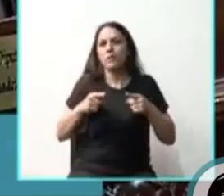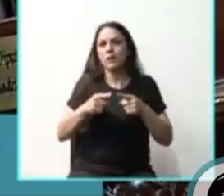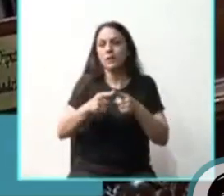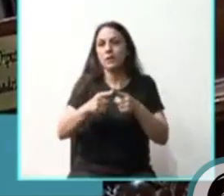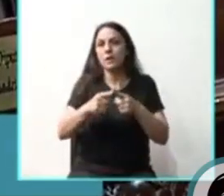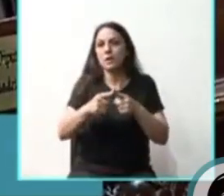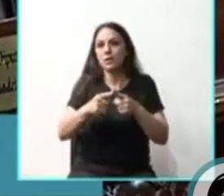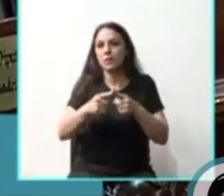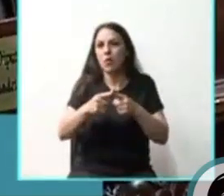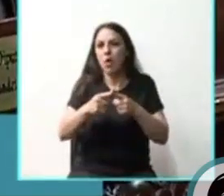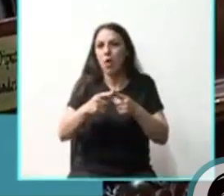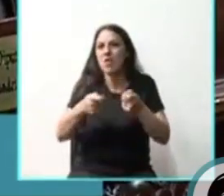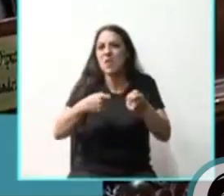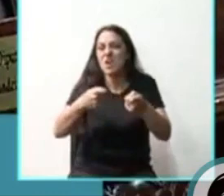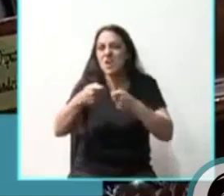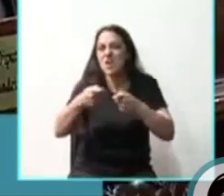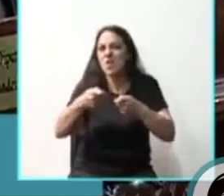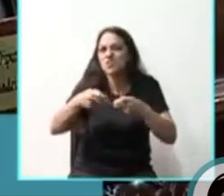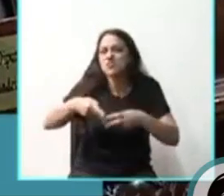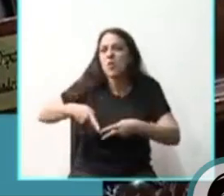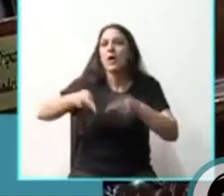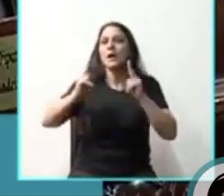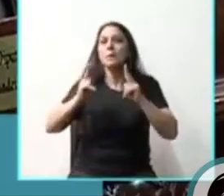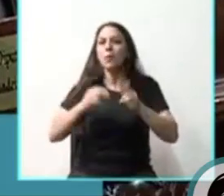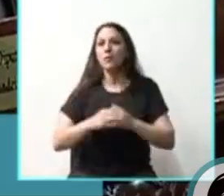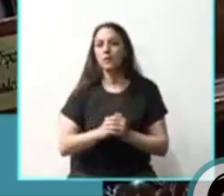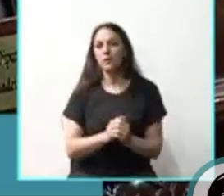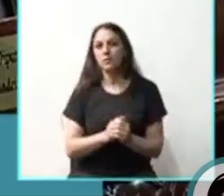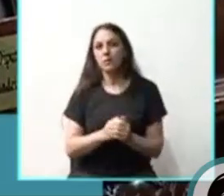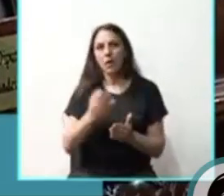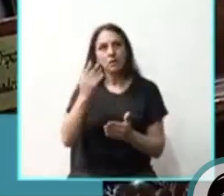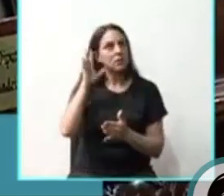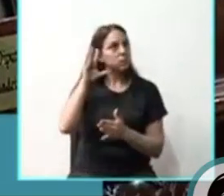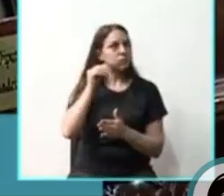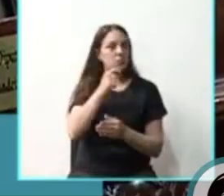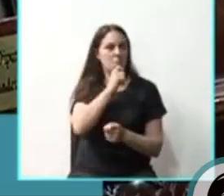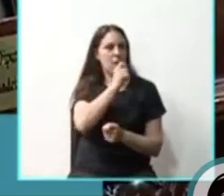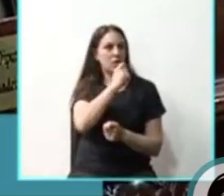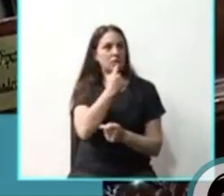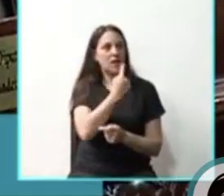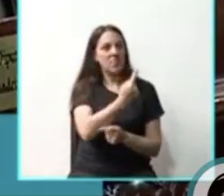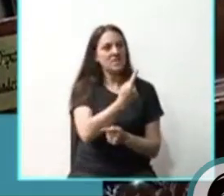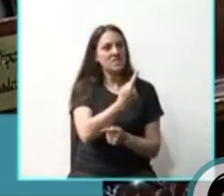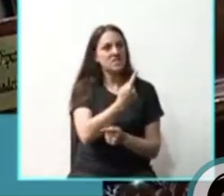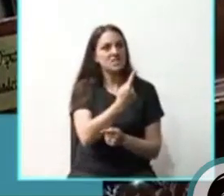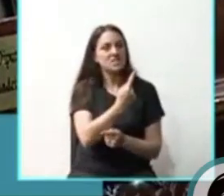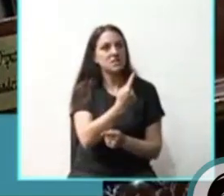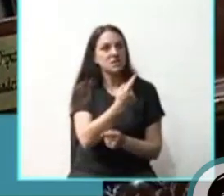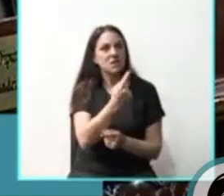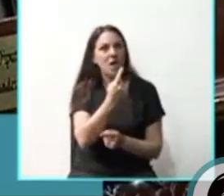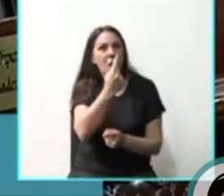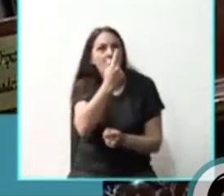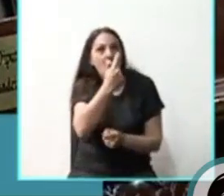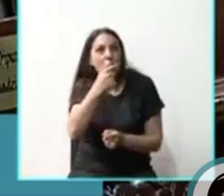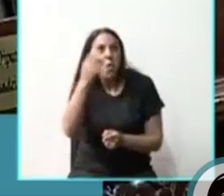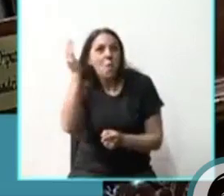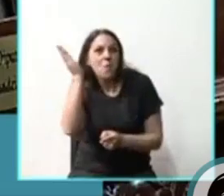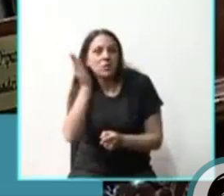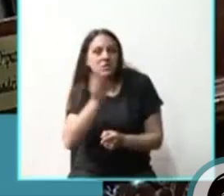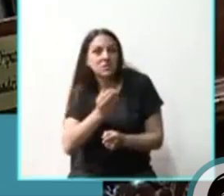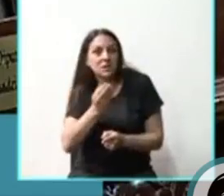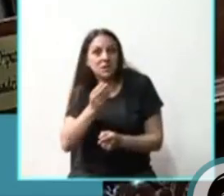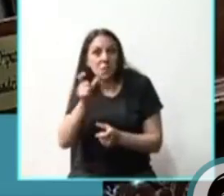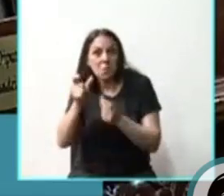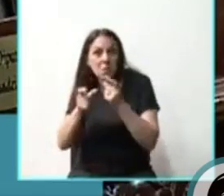inmobiliaria algún periodista yo escuchaba que decía donde ni siquiera se llegaría que viva el 1% de la